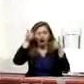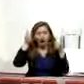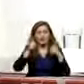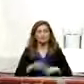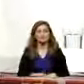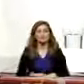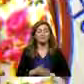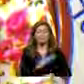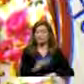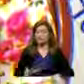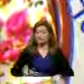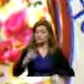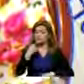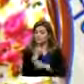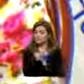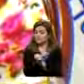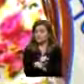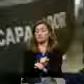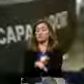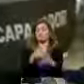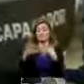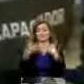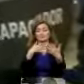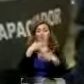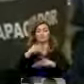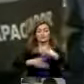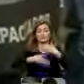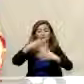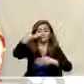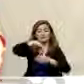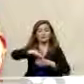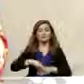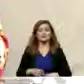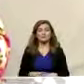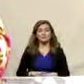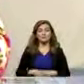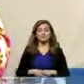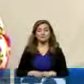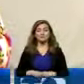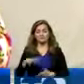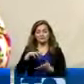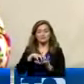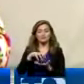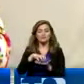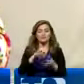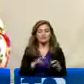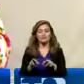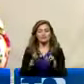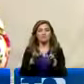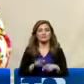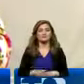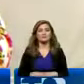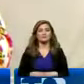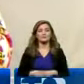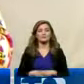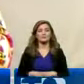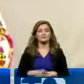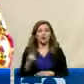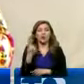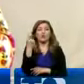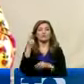fue enfática en la defensa de la transparencia del proceso electoral. El caso de Los Ríos podemos ver que es un caso